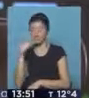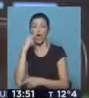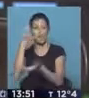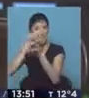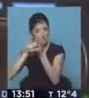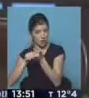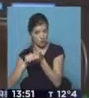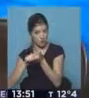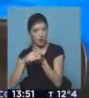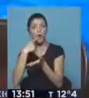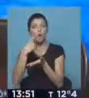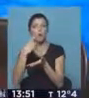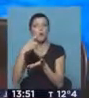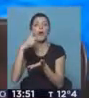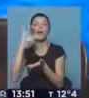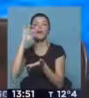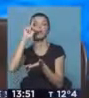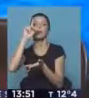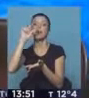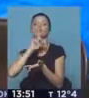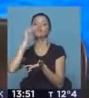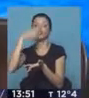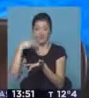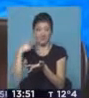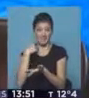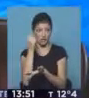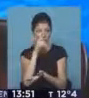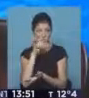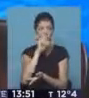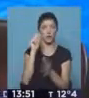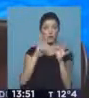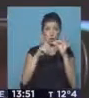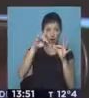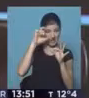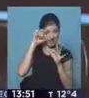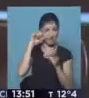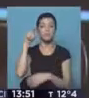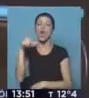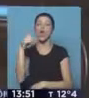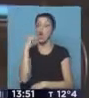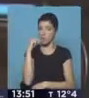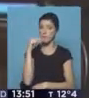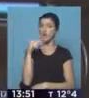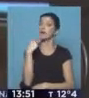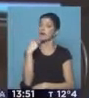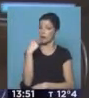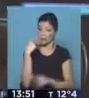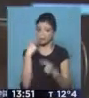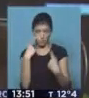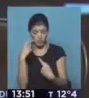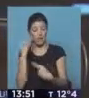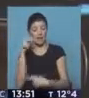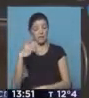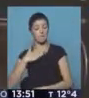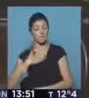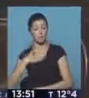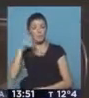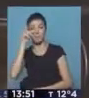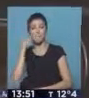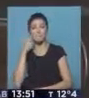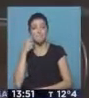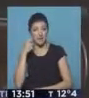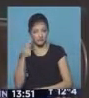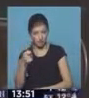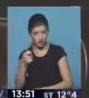carga que me la ponen a mí es el resultado de la posición que iba a asumir. Si yo estuviera con